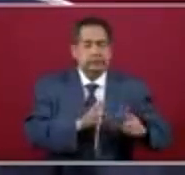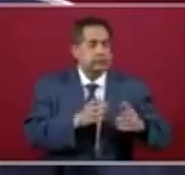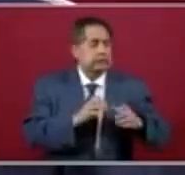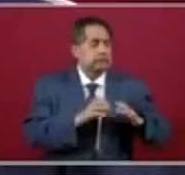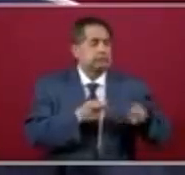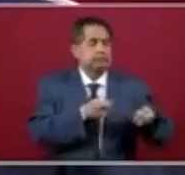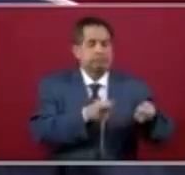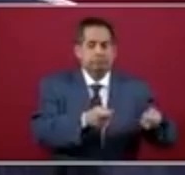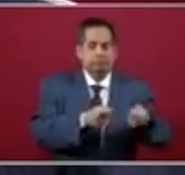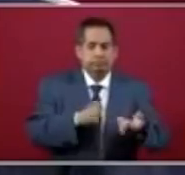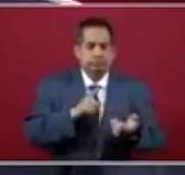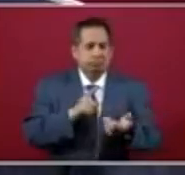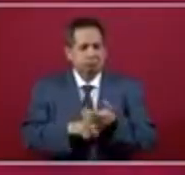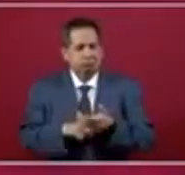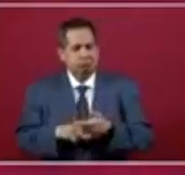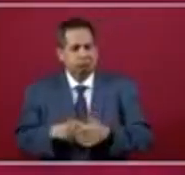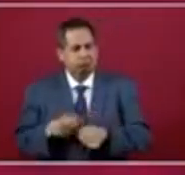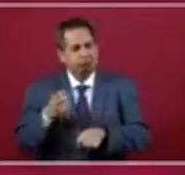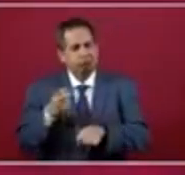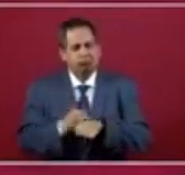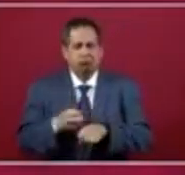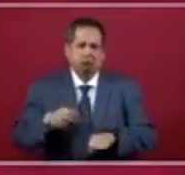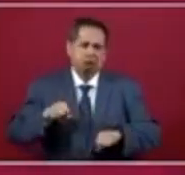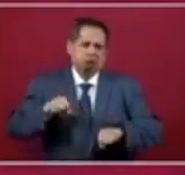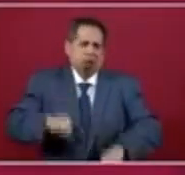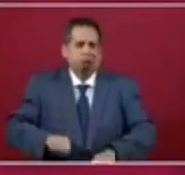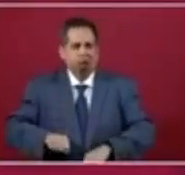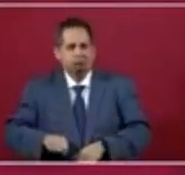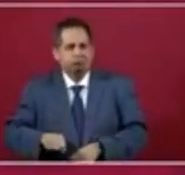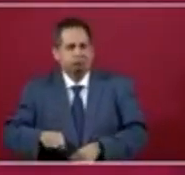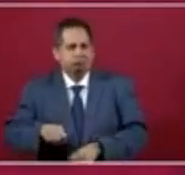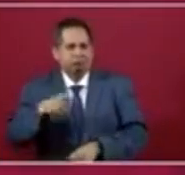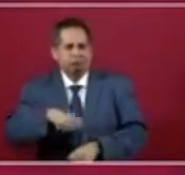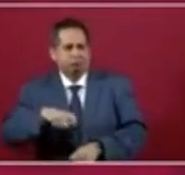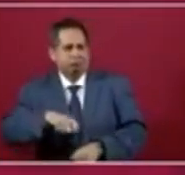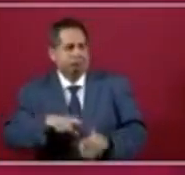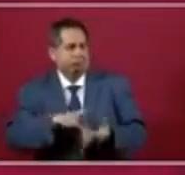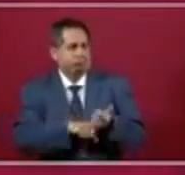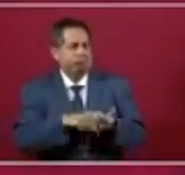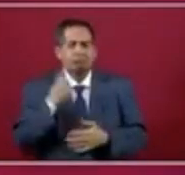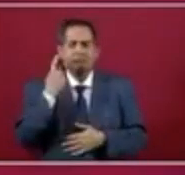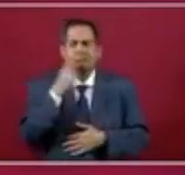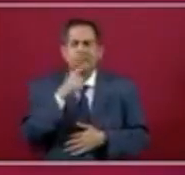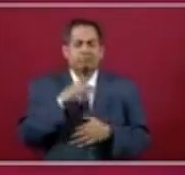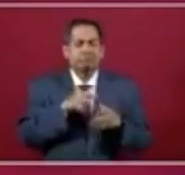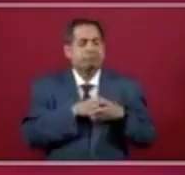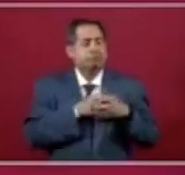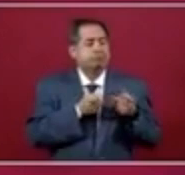de los machuchones, para